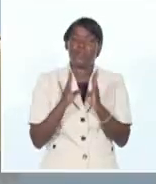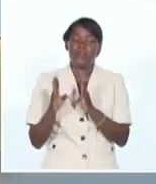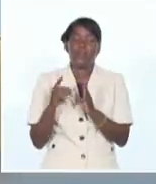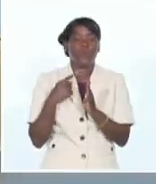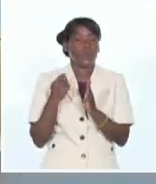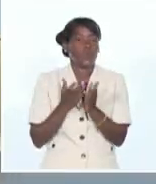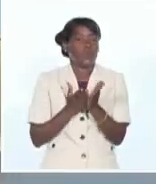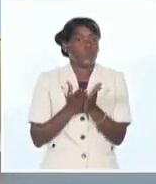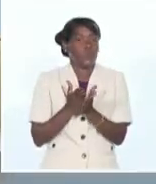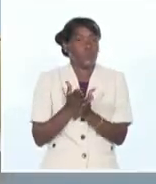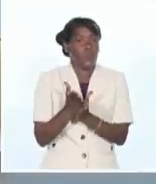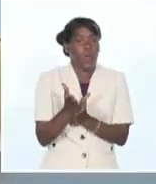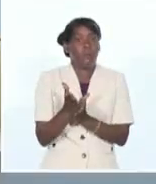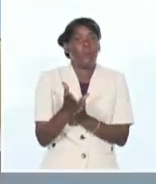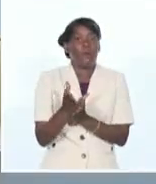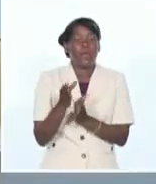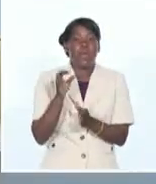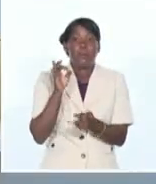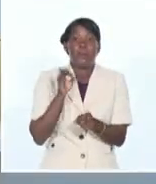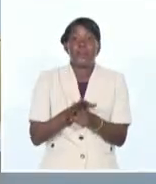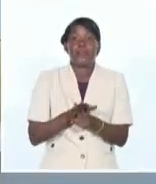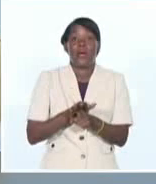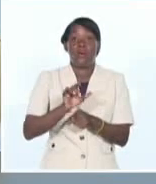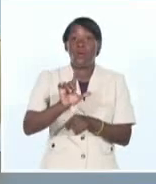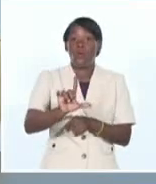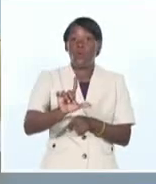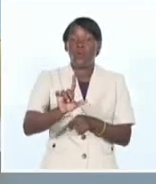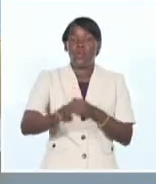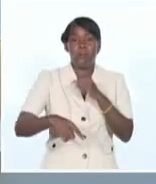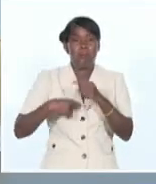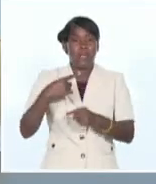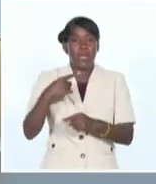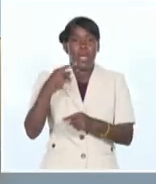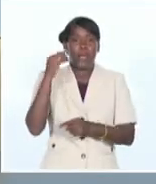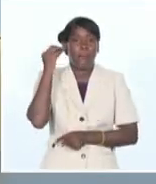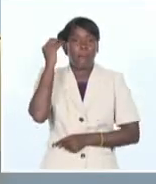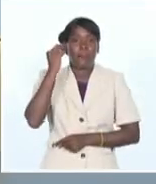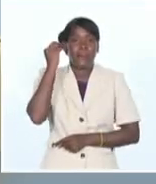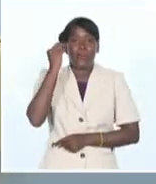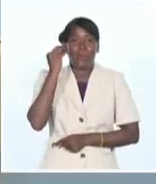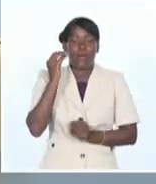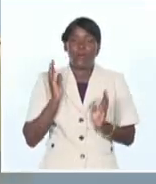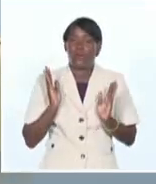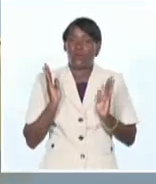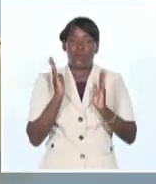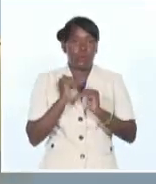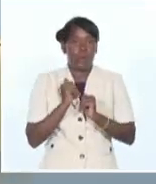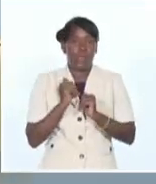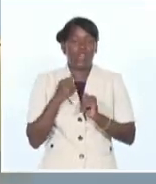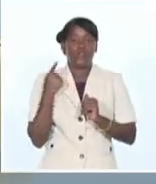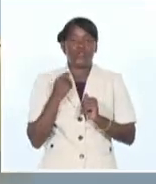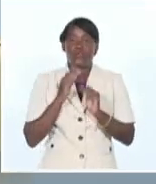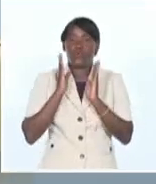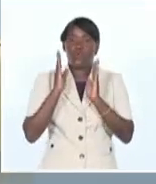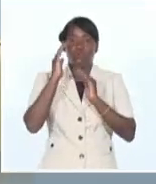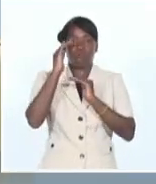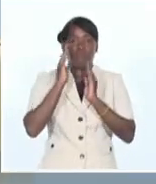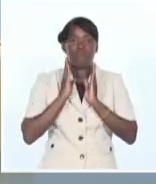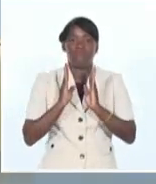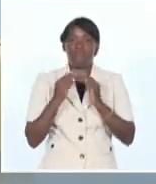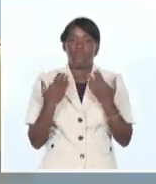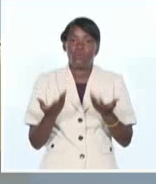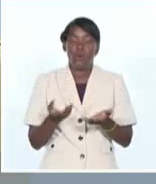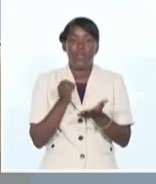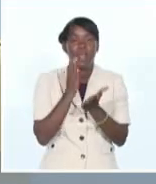iniciar un curso donde nos vamos a centrar fundamentalmente en la calidad de la clase, en el proceso